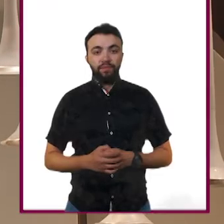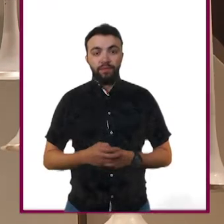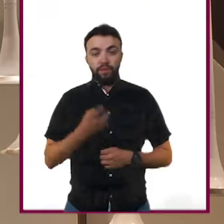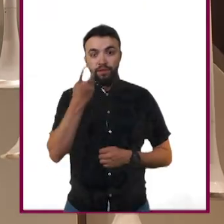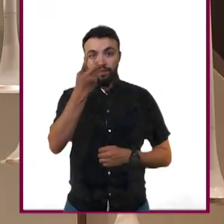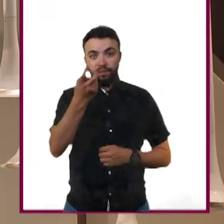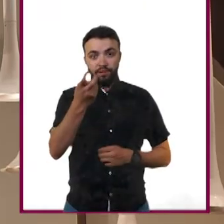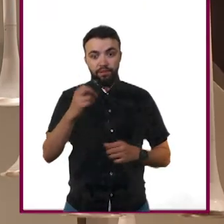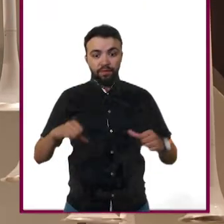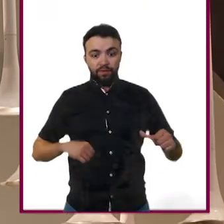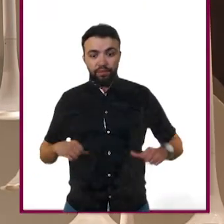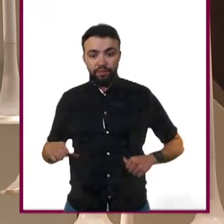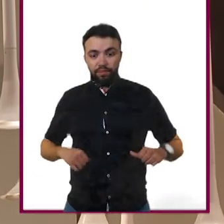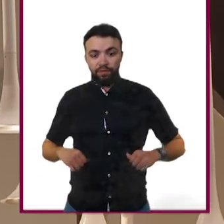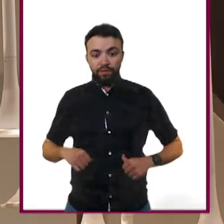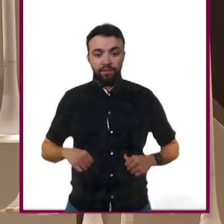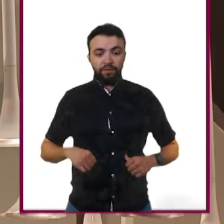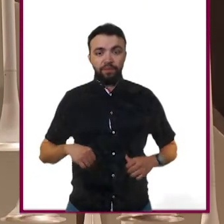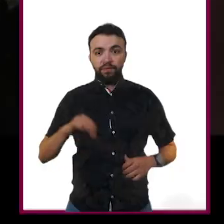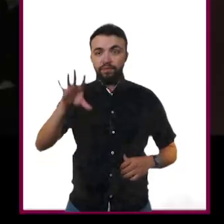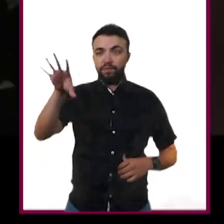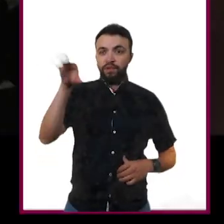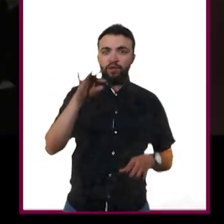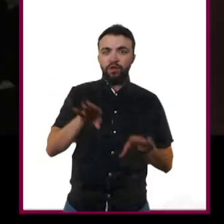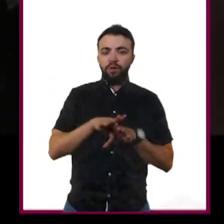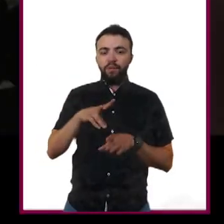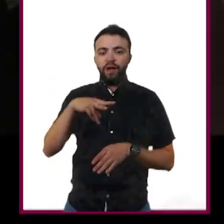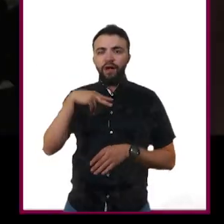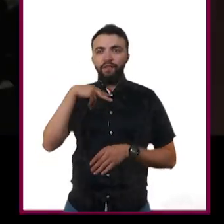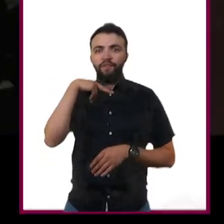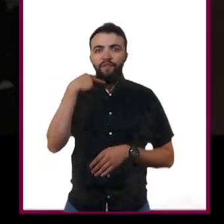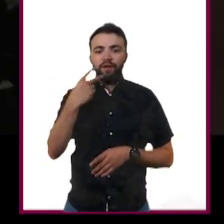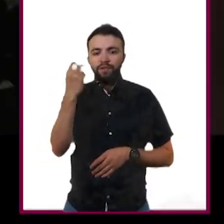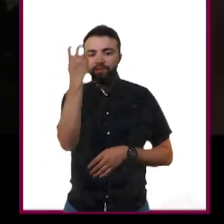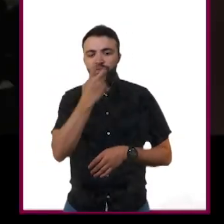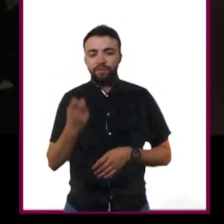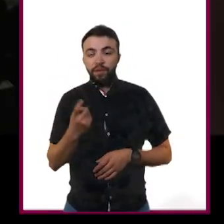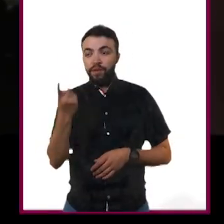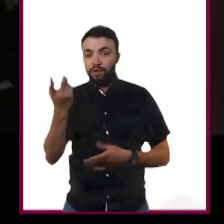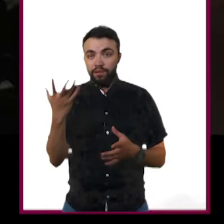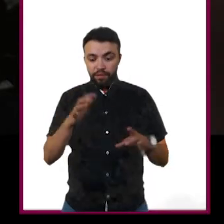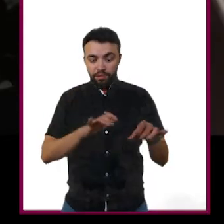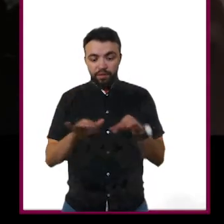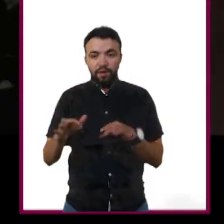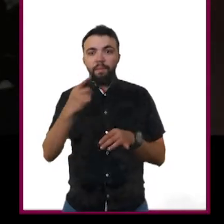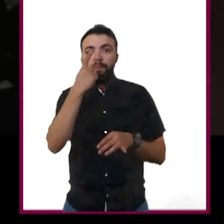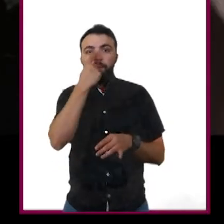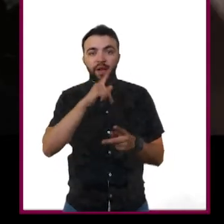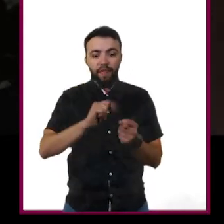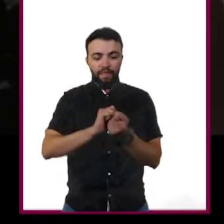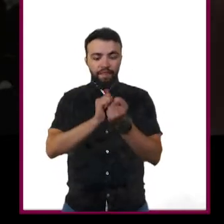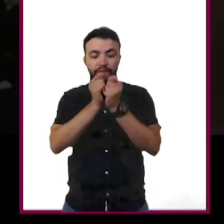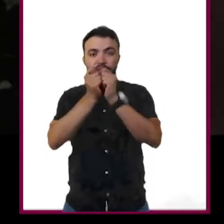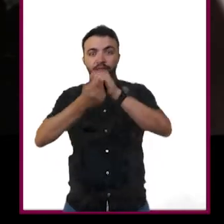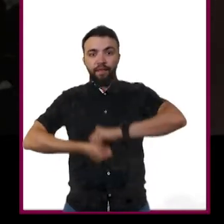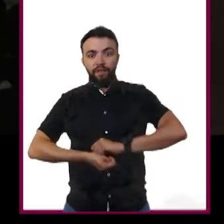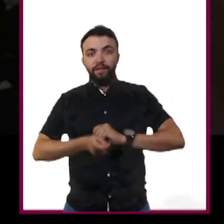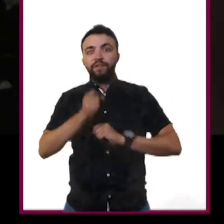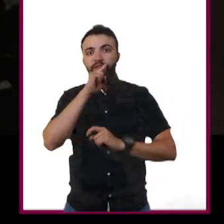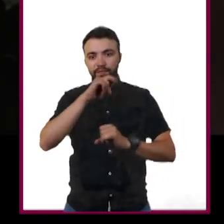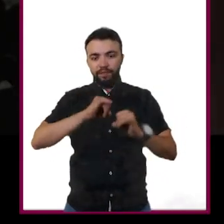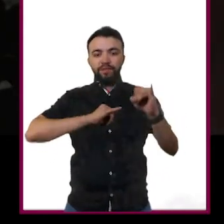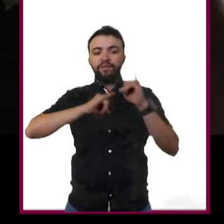Esta obra hace referencia al proceso de adquisición del habla. La máquina ha sido programada para traducir e interpretar. Convierte la escritura